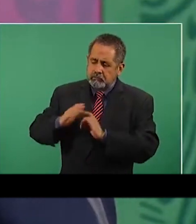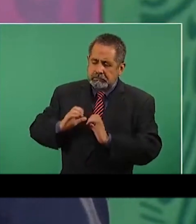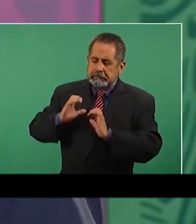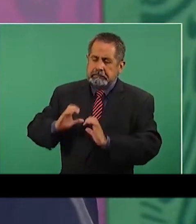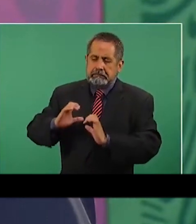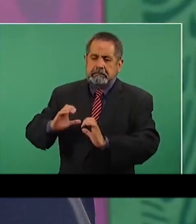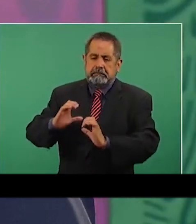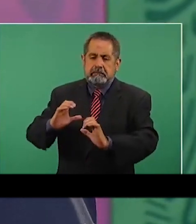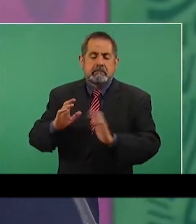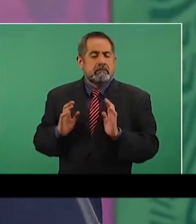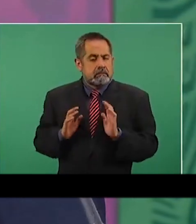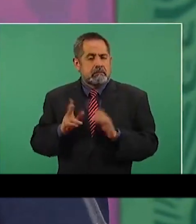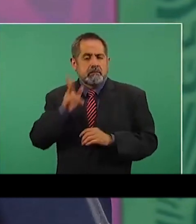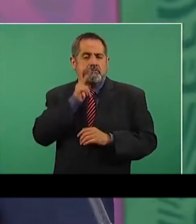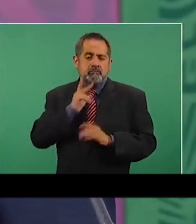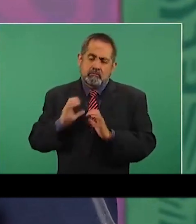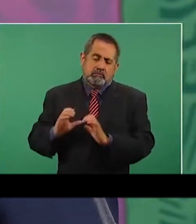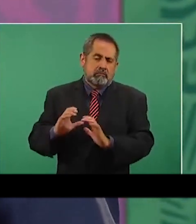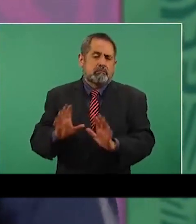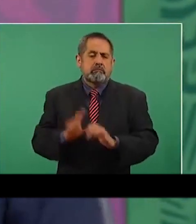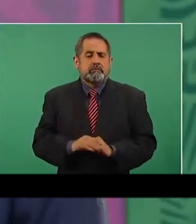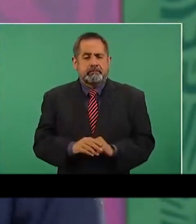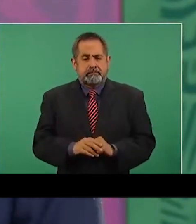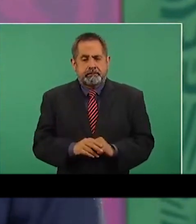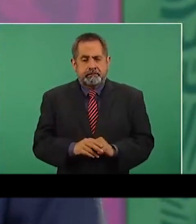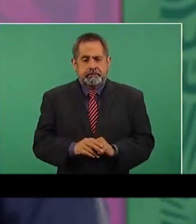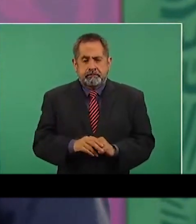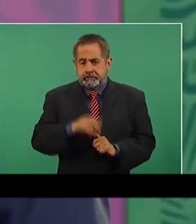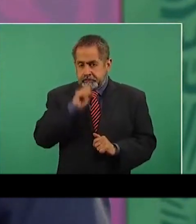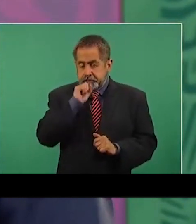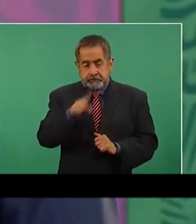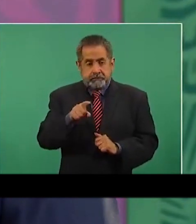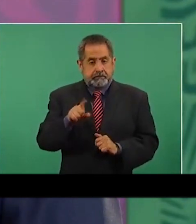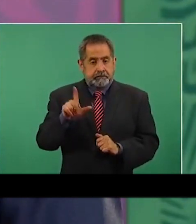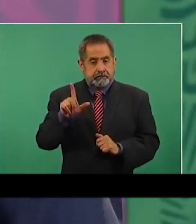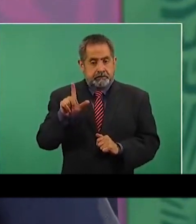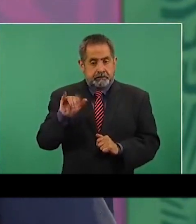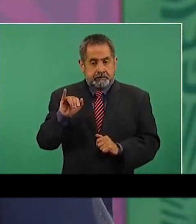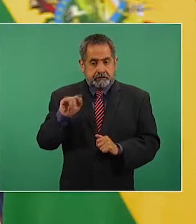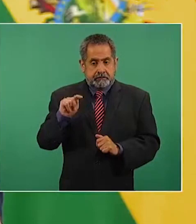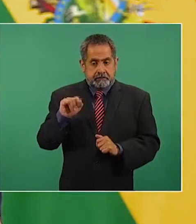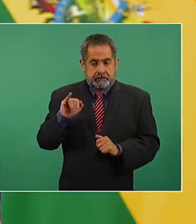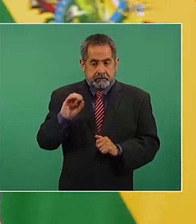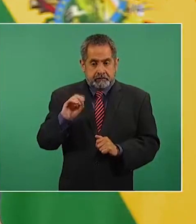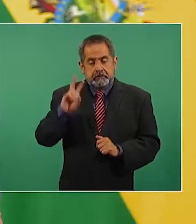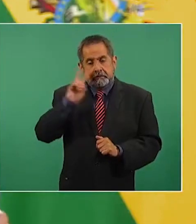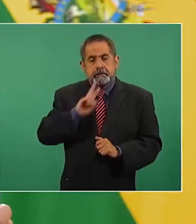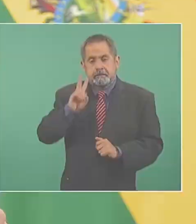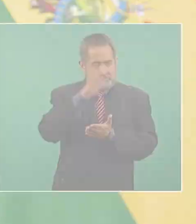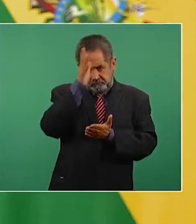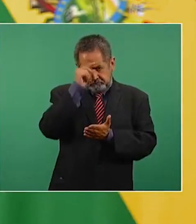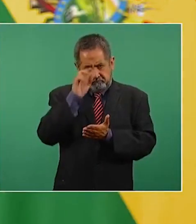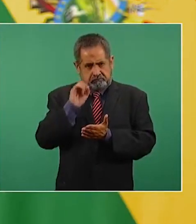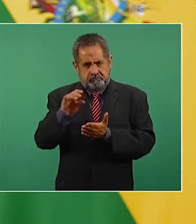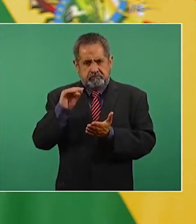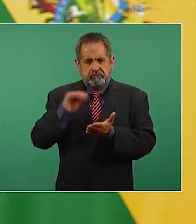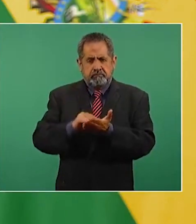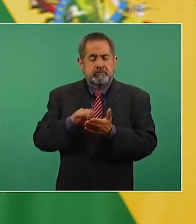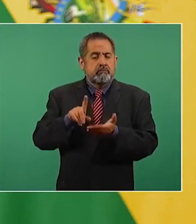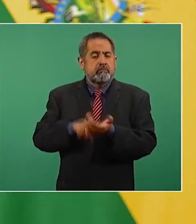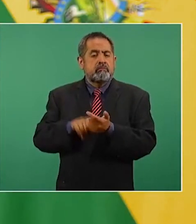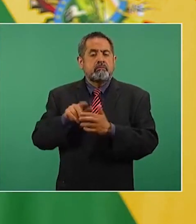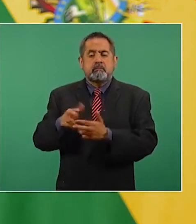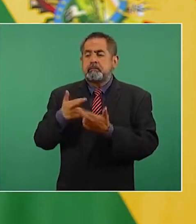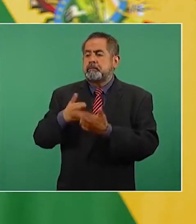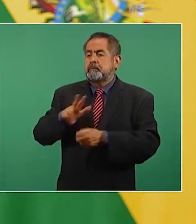cuidando el petróleo y el caso del litio lo vamos también a revisar. El manejo de los